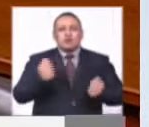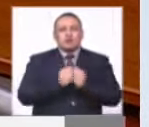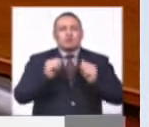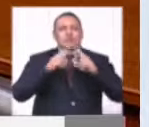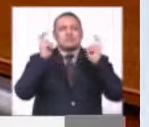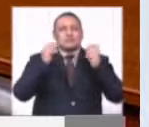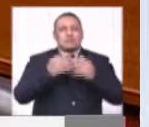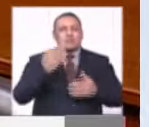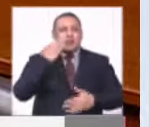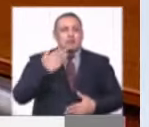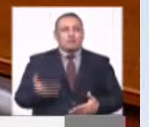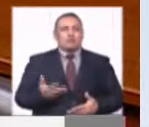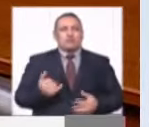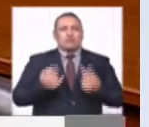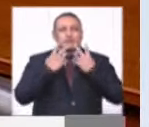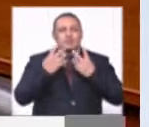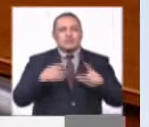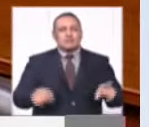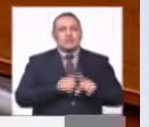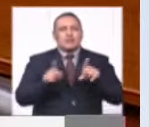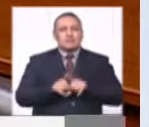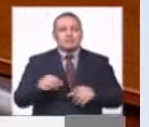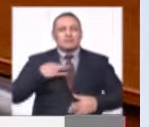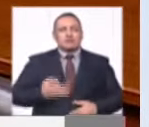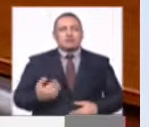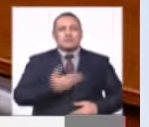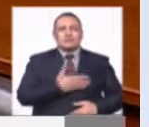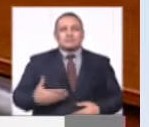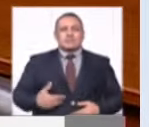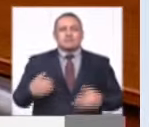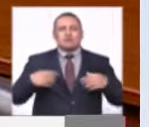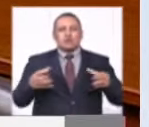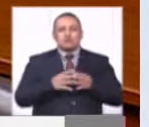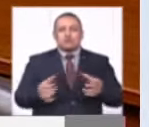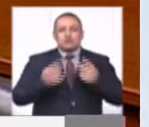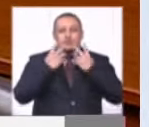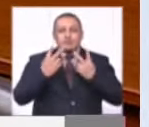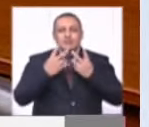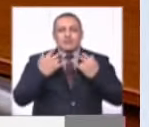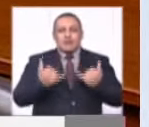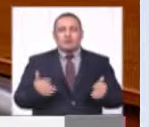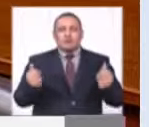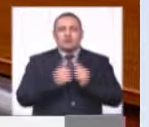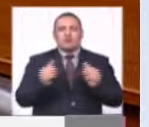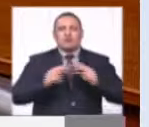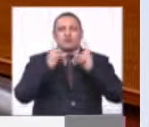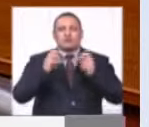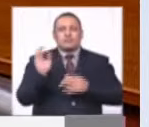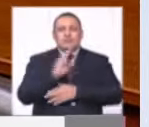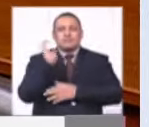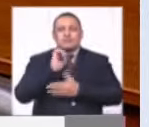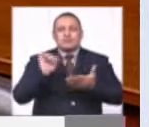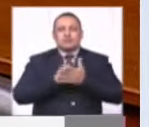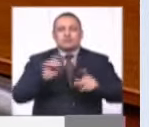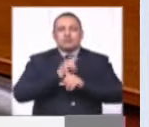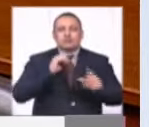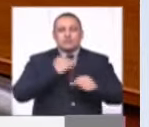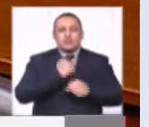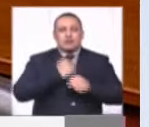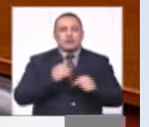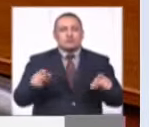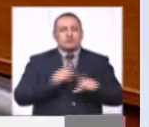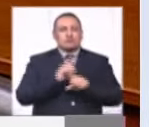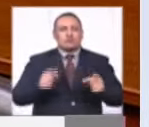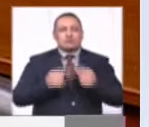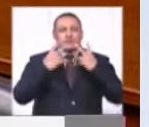elefante blanco. Asimismo, señor presidente, estamos viendo de que los temas de emergencia no están funcionando. No hay